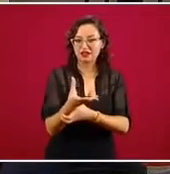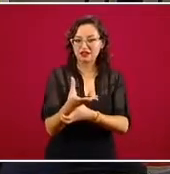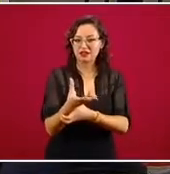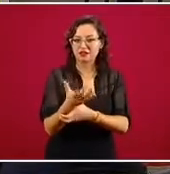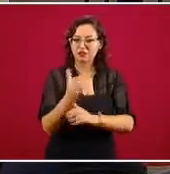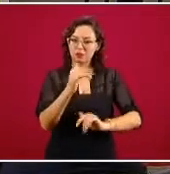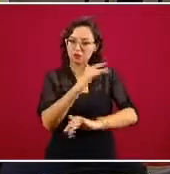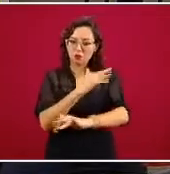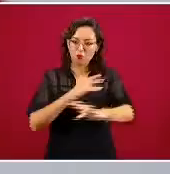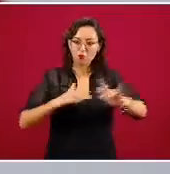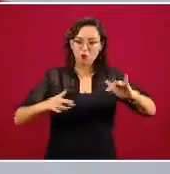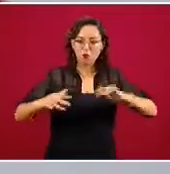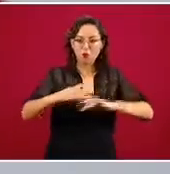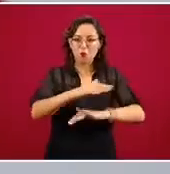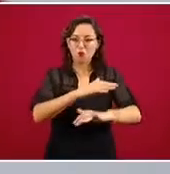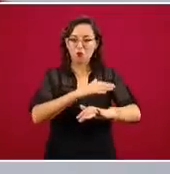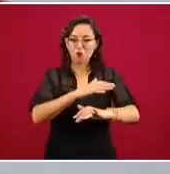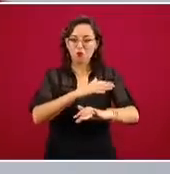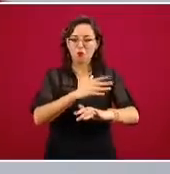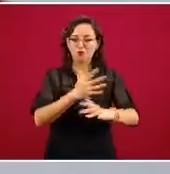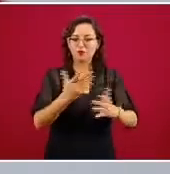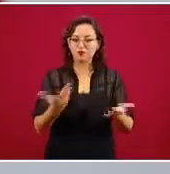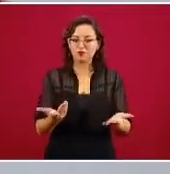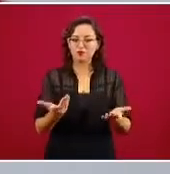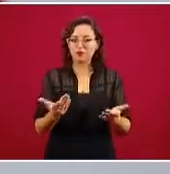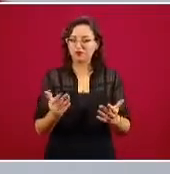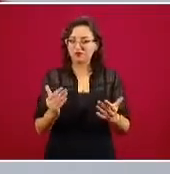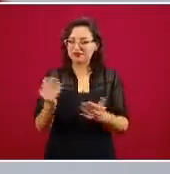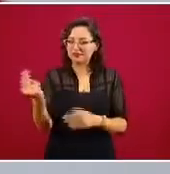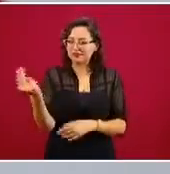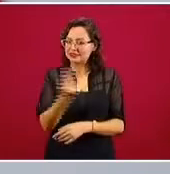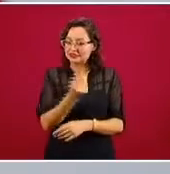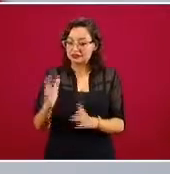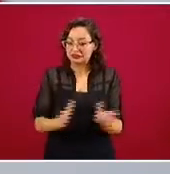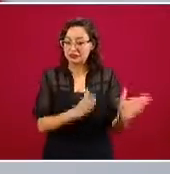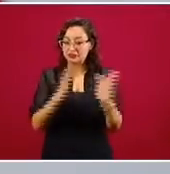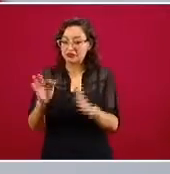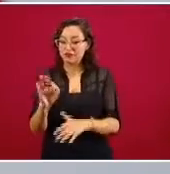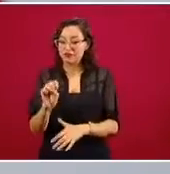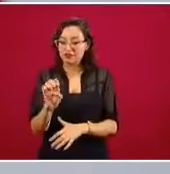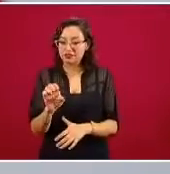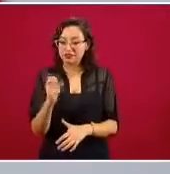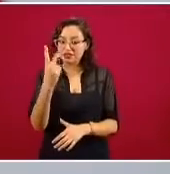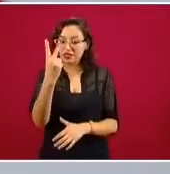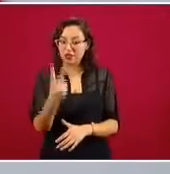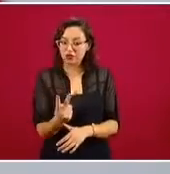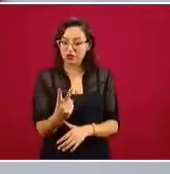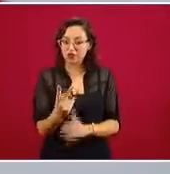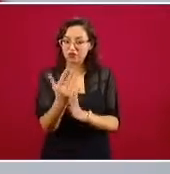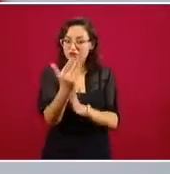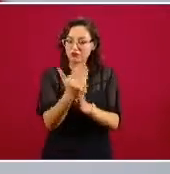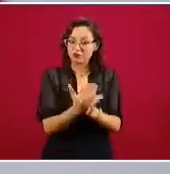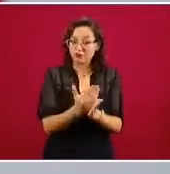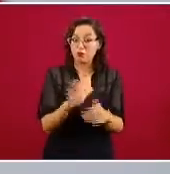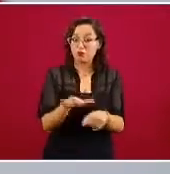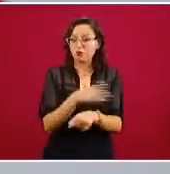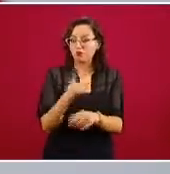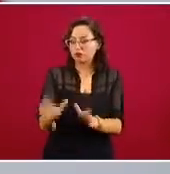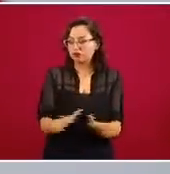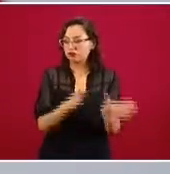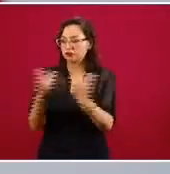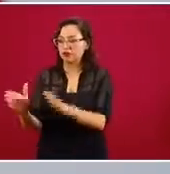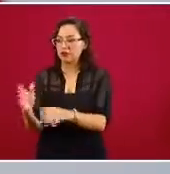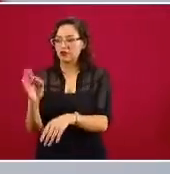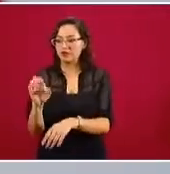entre las medidas de la fase 2, reducir la movilidad en el espacio público, y lo que vamos a tener en la fase 3. Lo